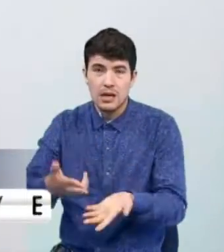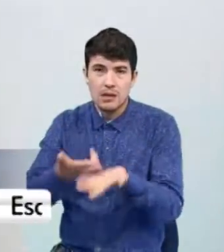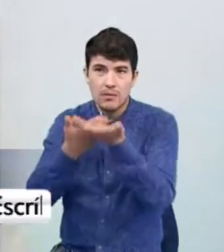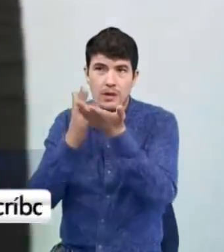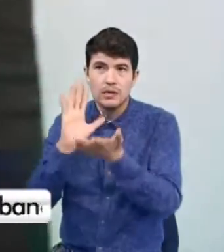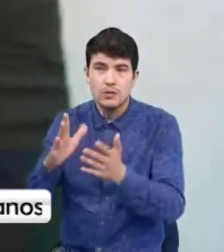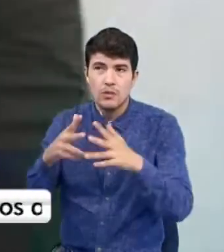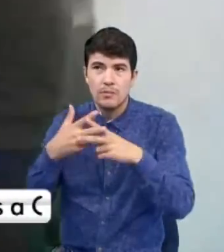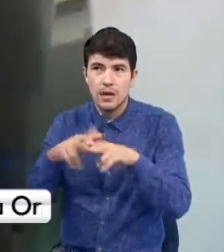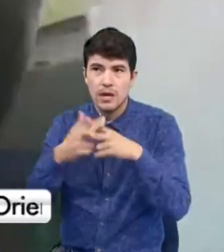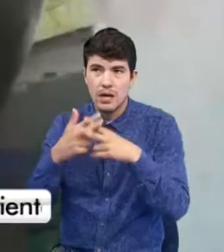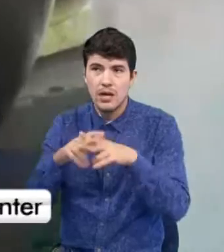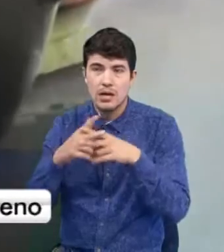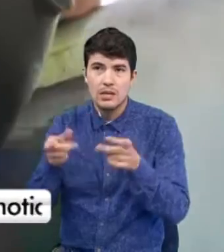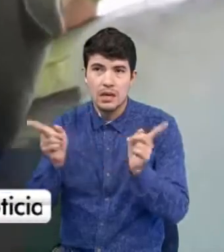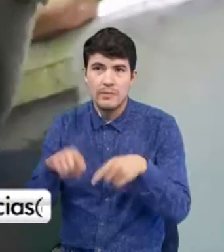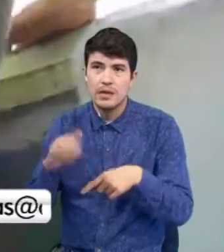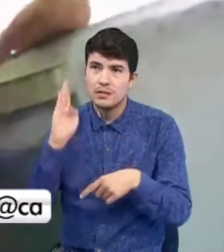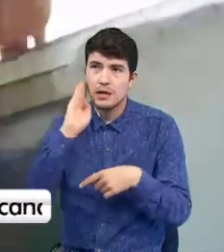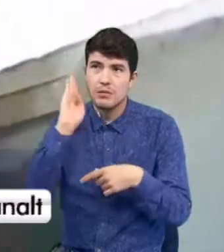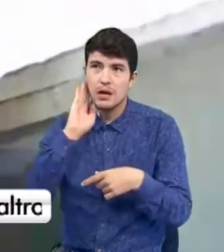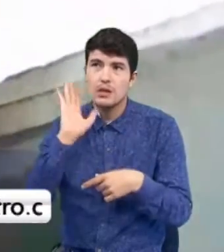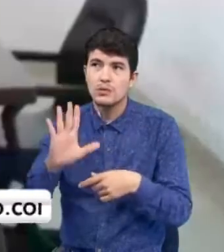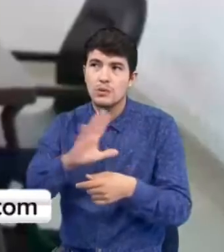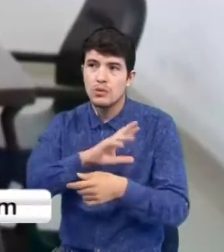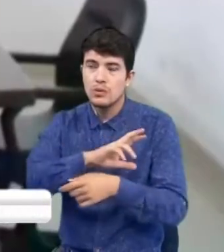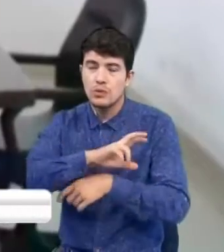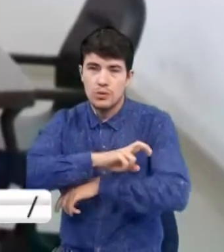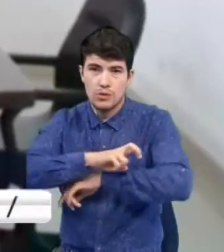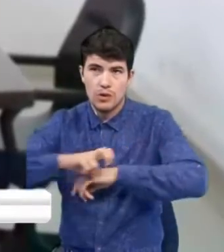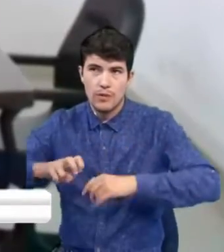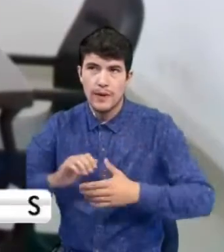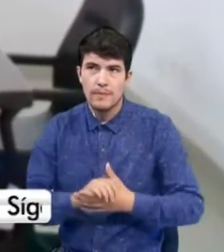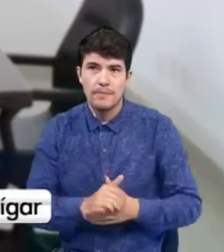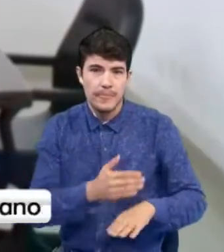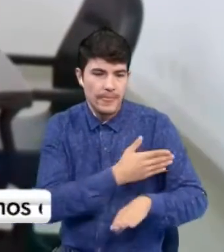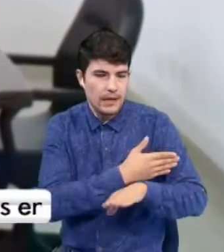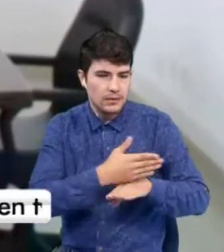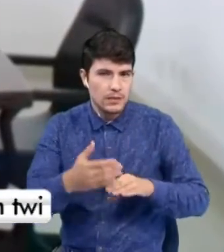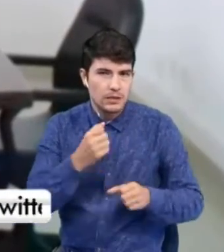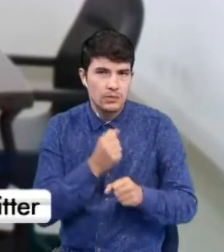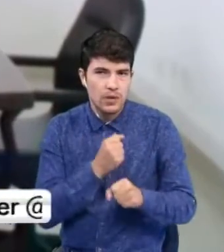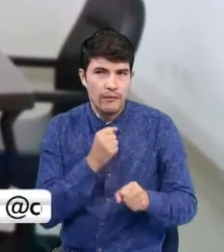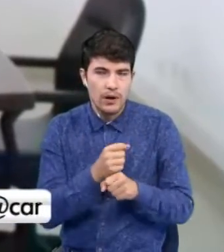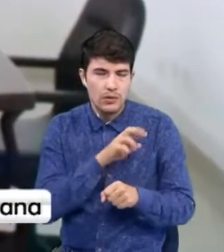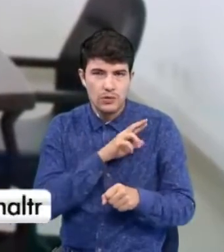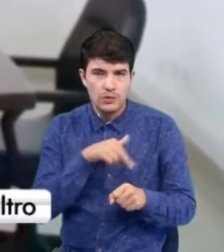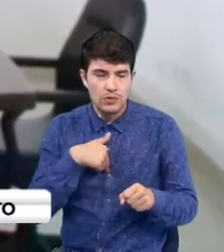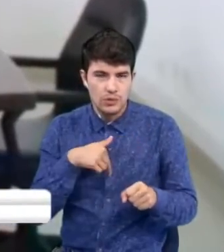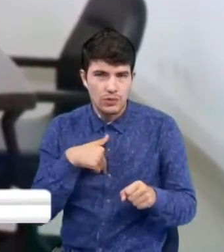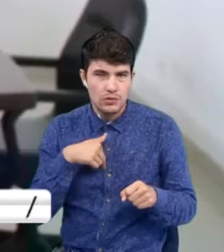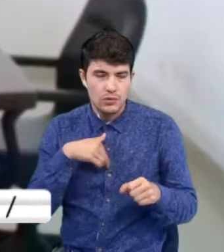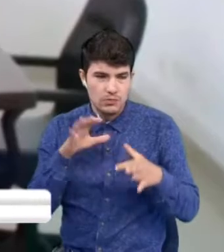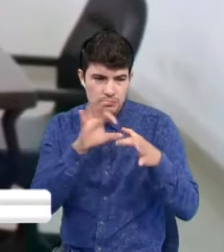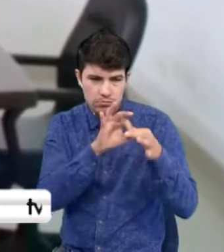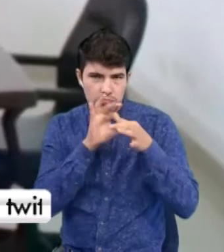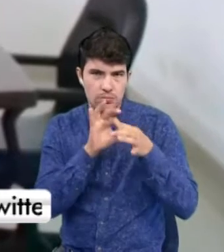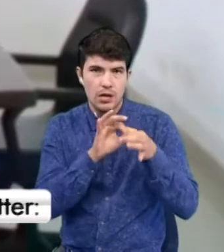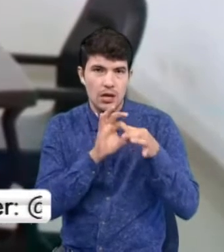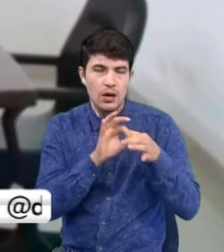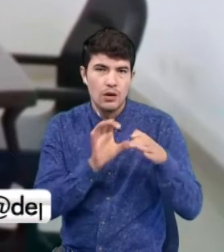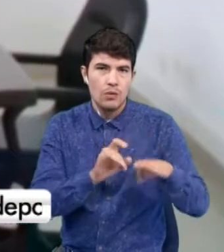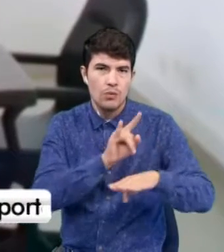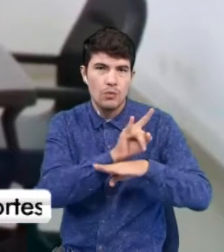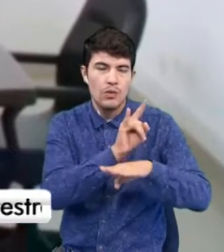y mantenimiento de celulares hurtados. Después de un trabajo muy articulado con la Unidad Nacional de Extinción